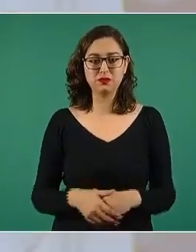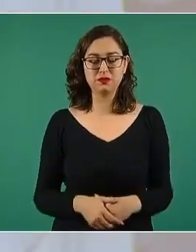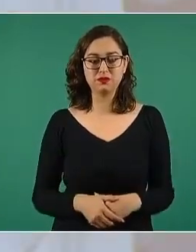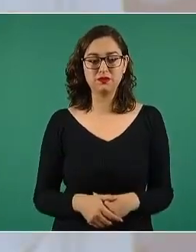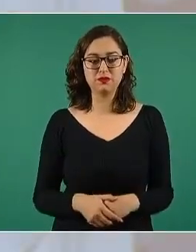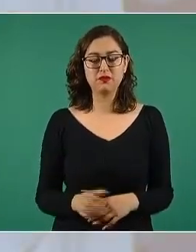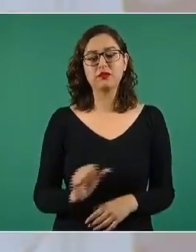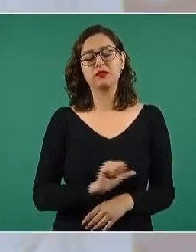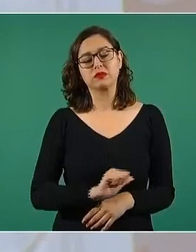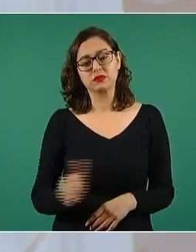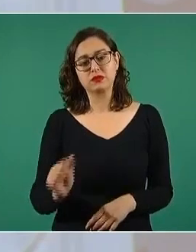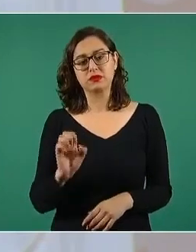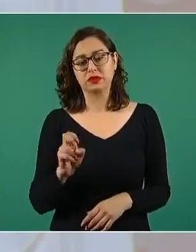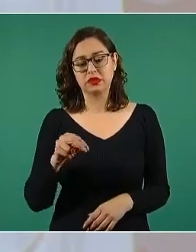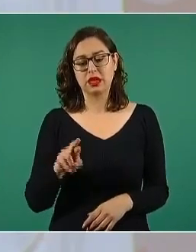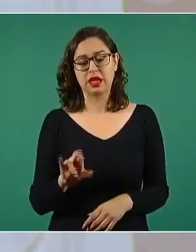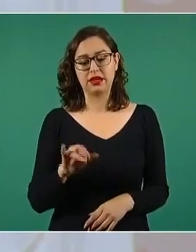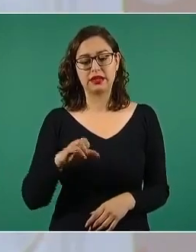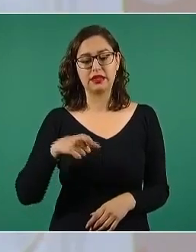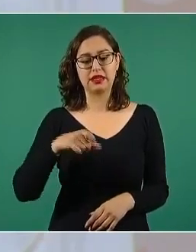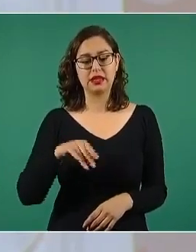Enrique Semo